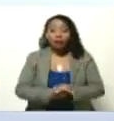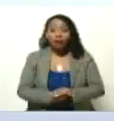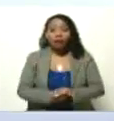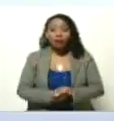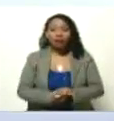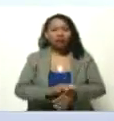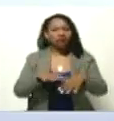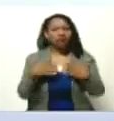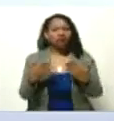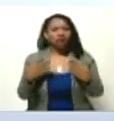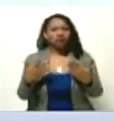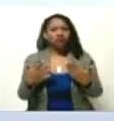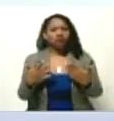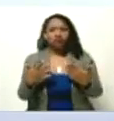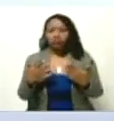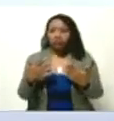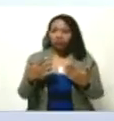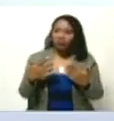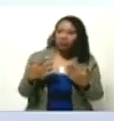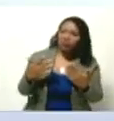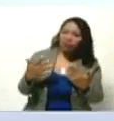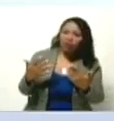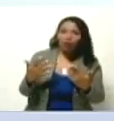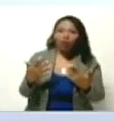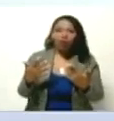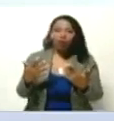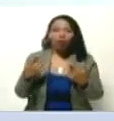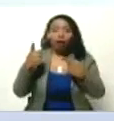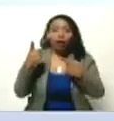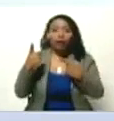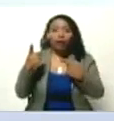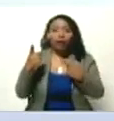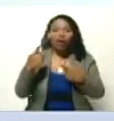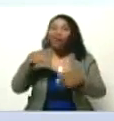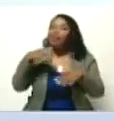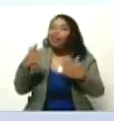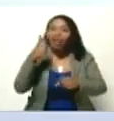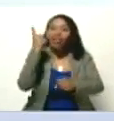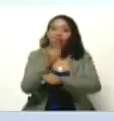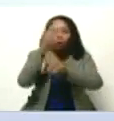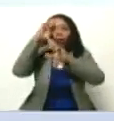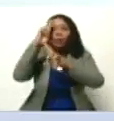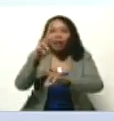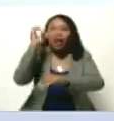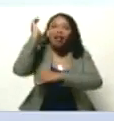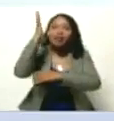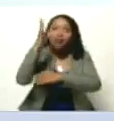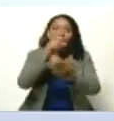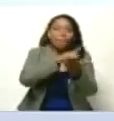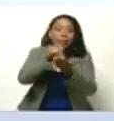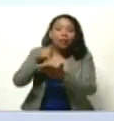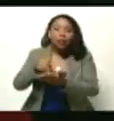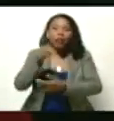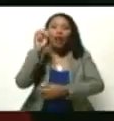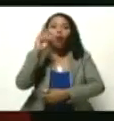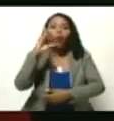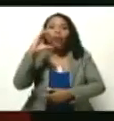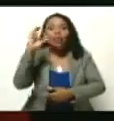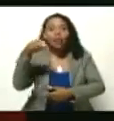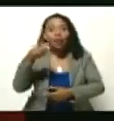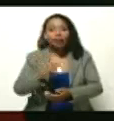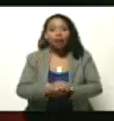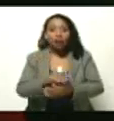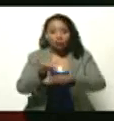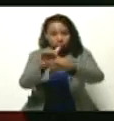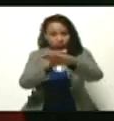¿Qué? ¿Ah? El acta de asistencia. ¿Qué debemos respetar en las asambleas de postulación en las UVC?